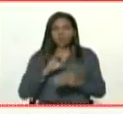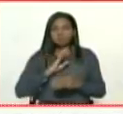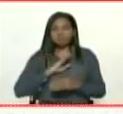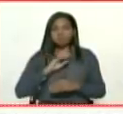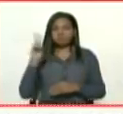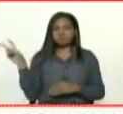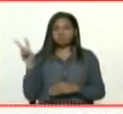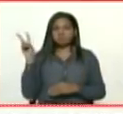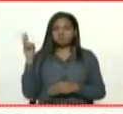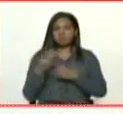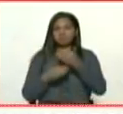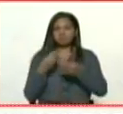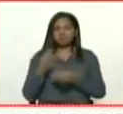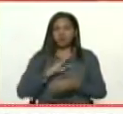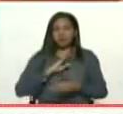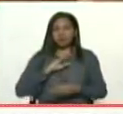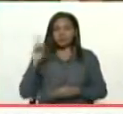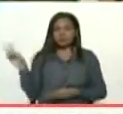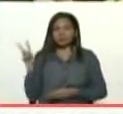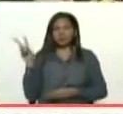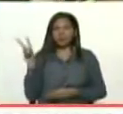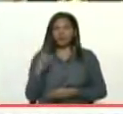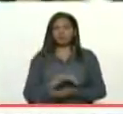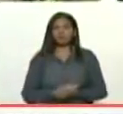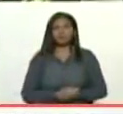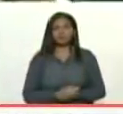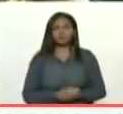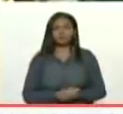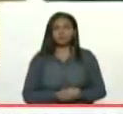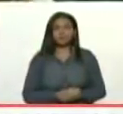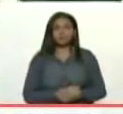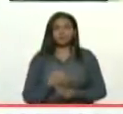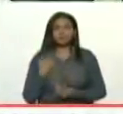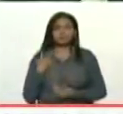criollito, criollito, criollito, criollito.